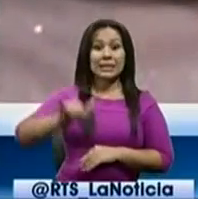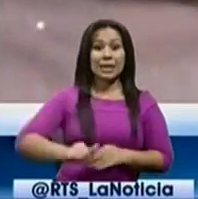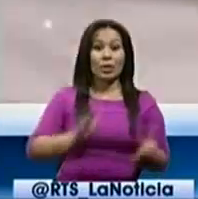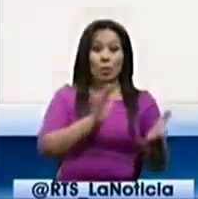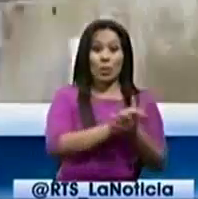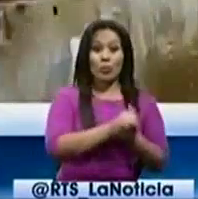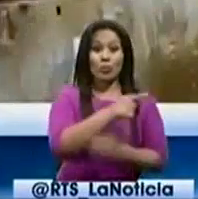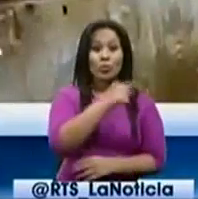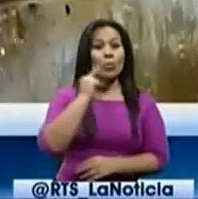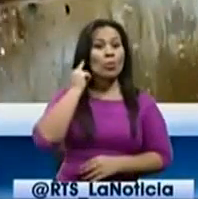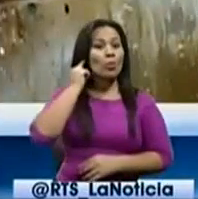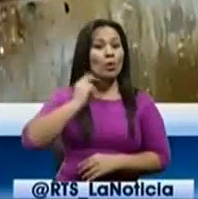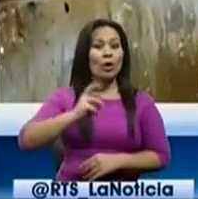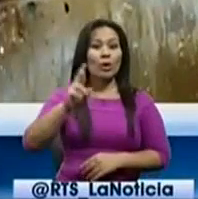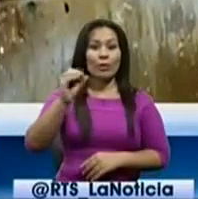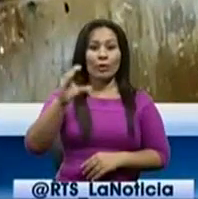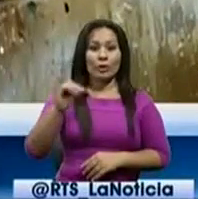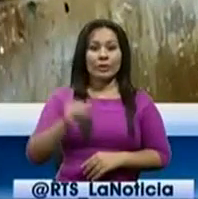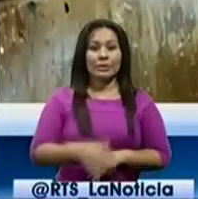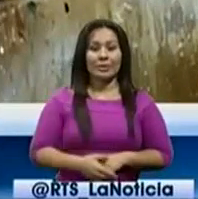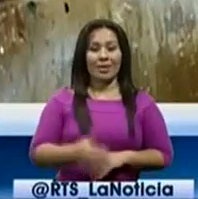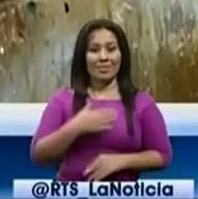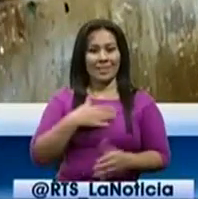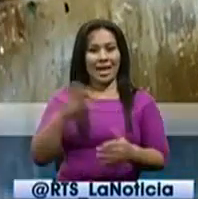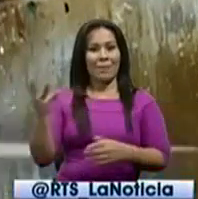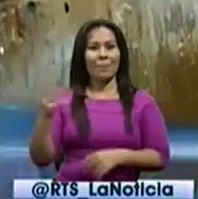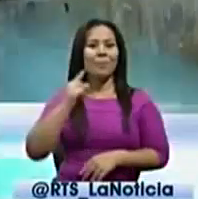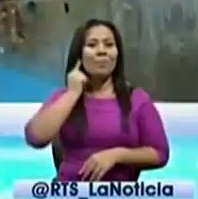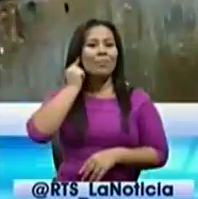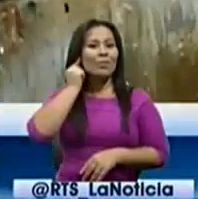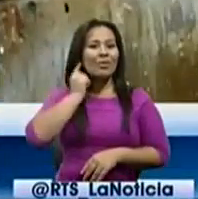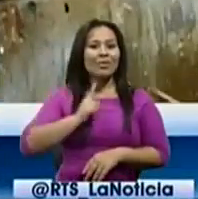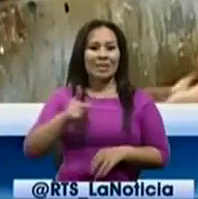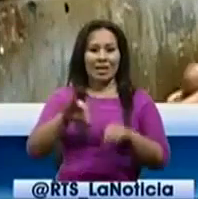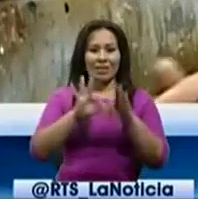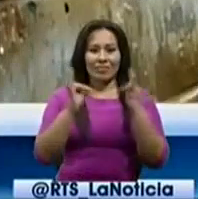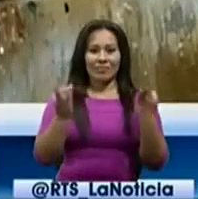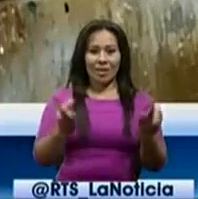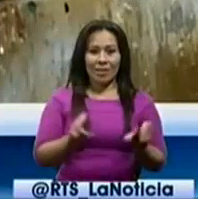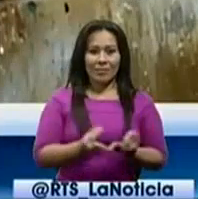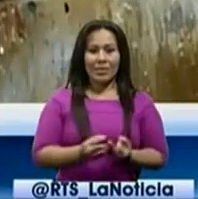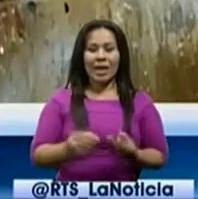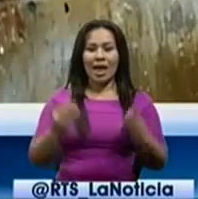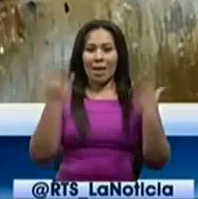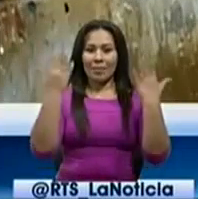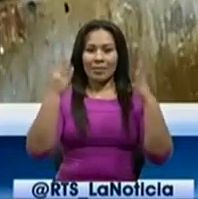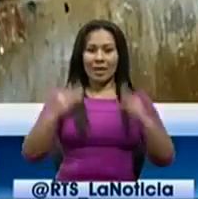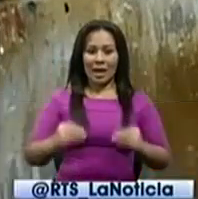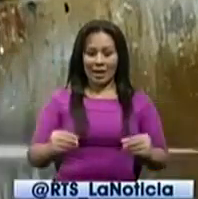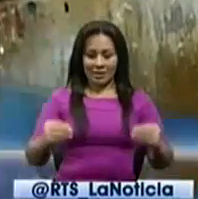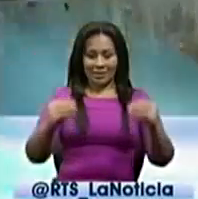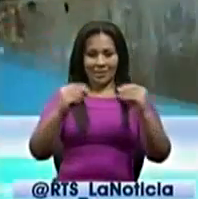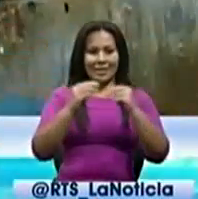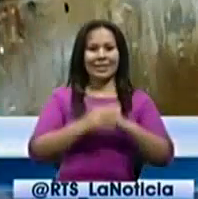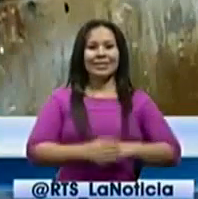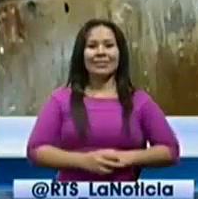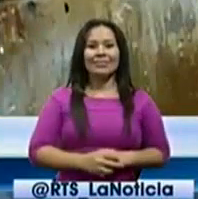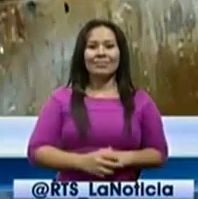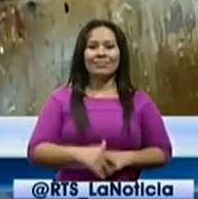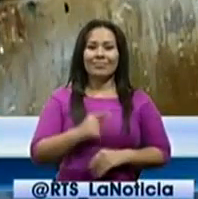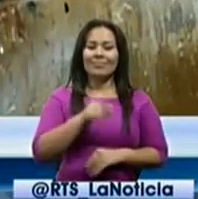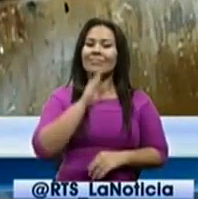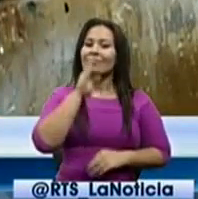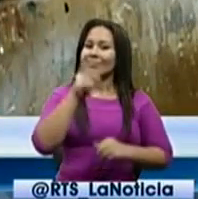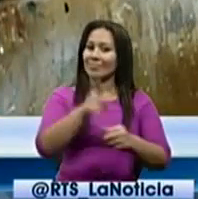de Rocío. Visión viene de mi esposa. Ellos son una familia que es artista, ¿no? Tiene su